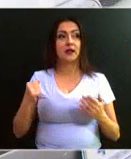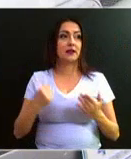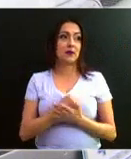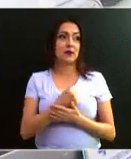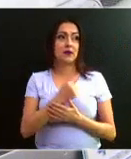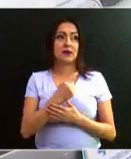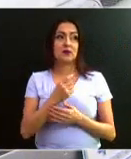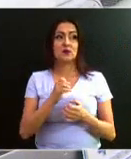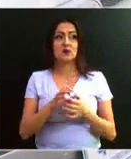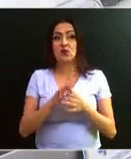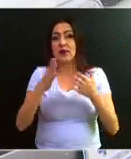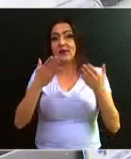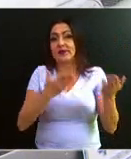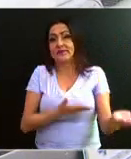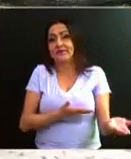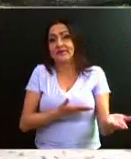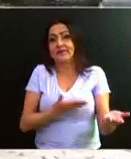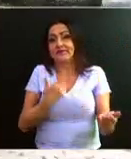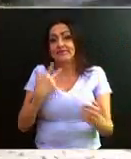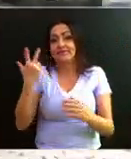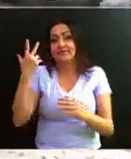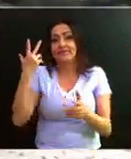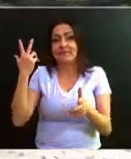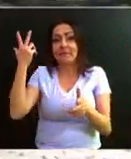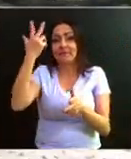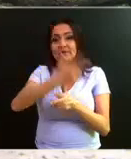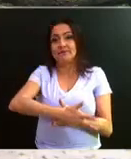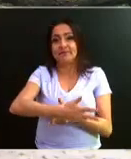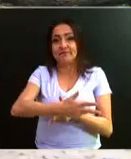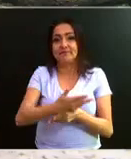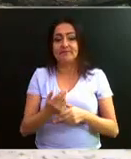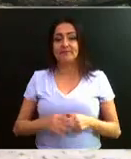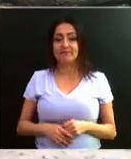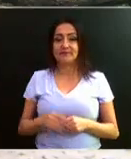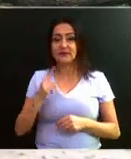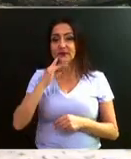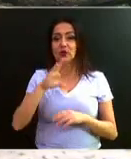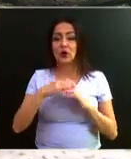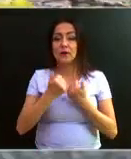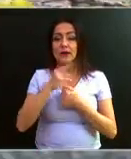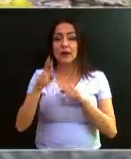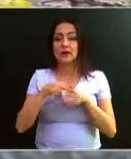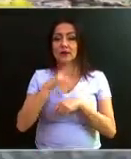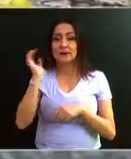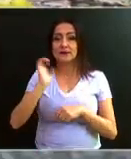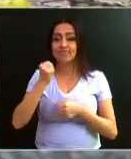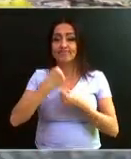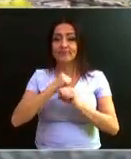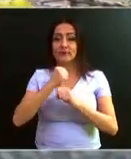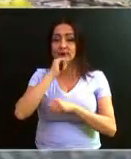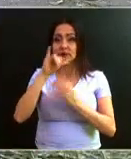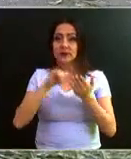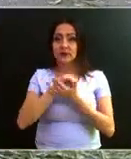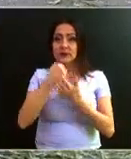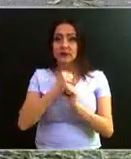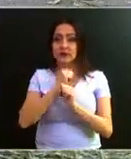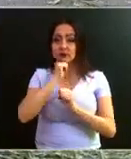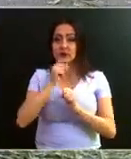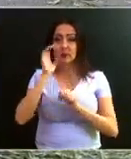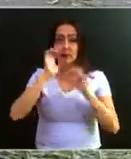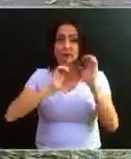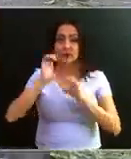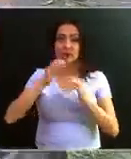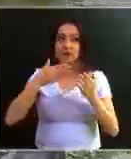desgraciadamente topé con la suerte, le cayó el palo encima. El Comité Nacional de Emergencias y la Municipalidad de San José realizaron una valoración